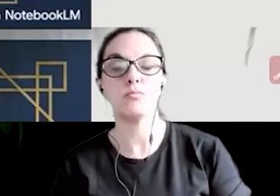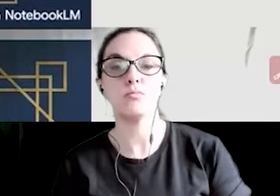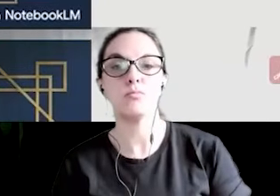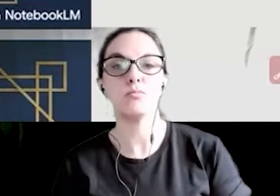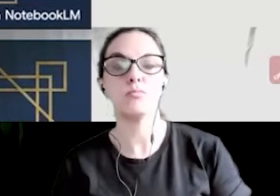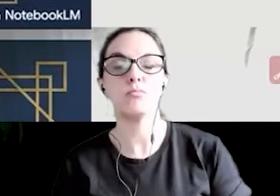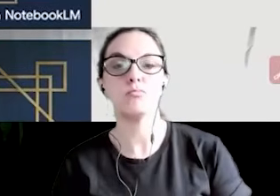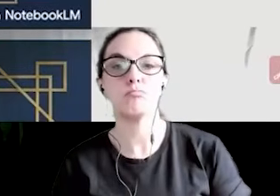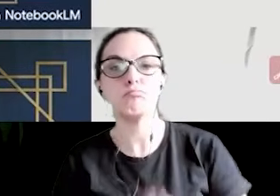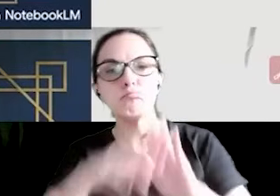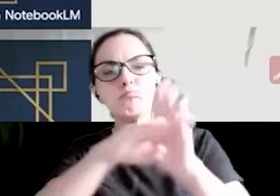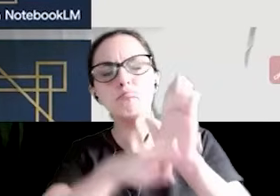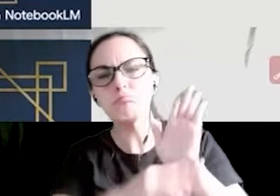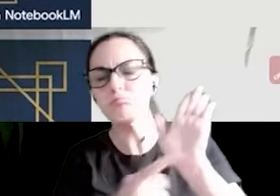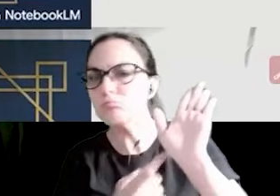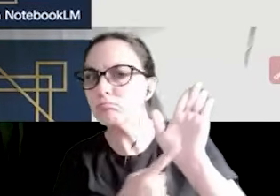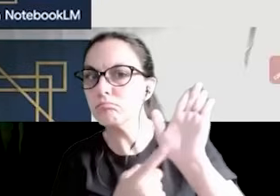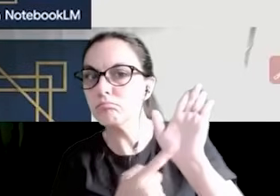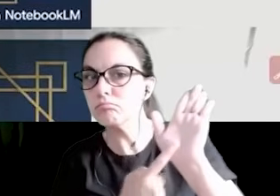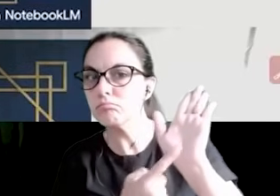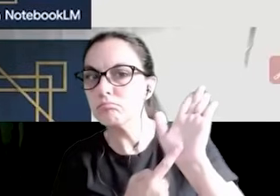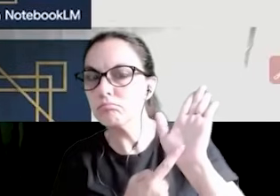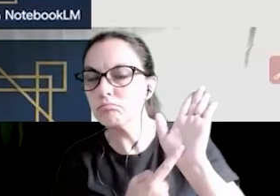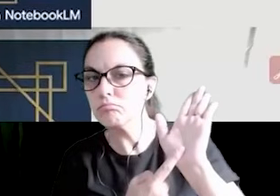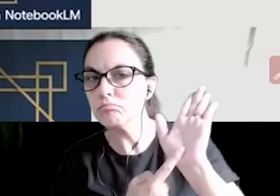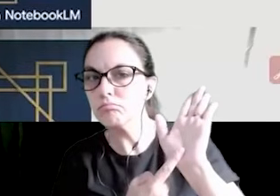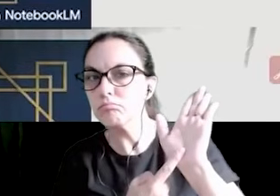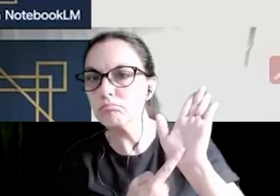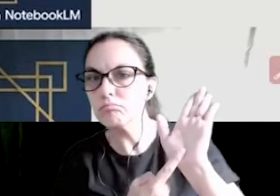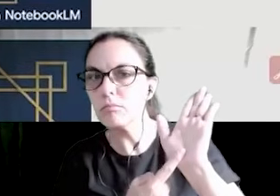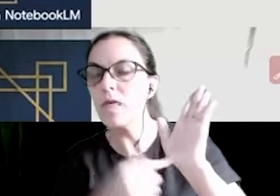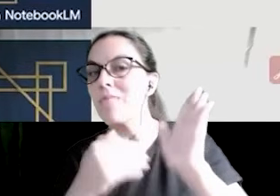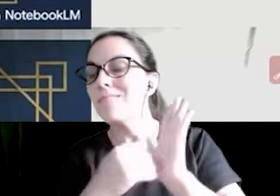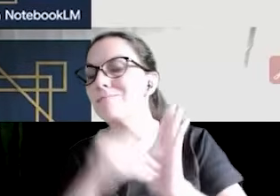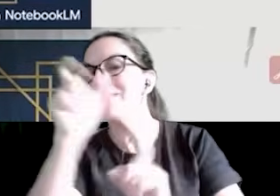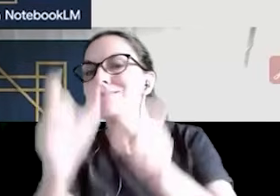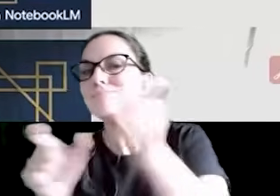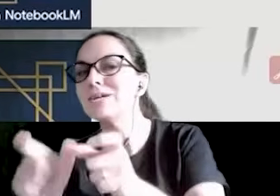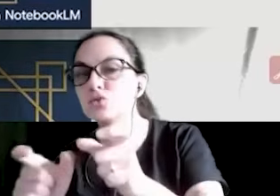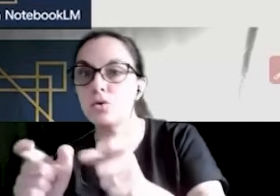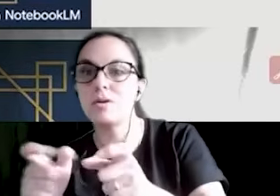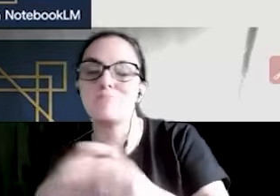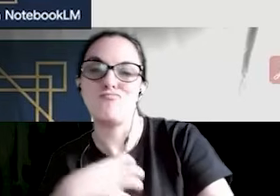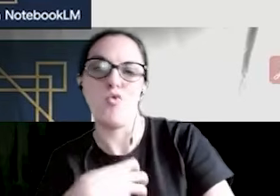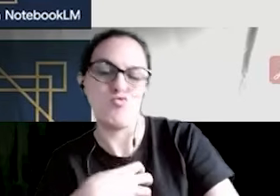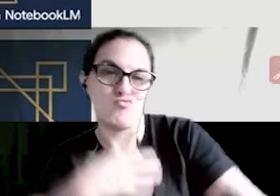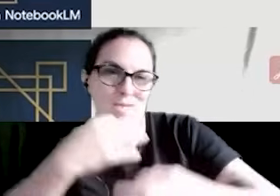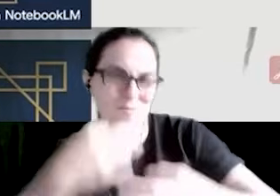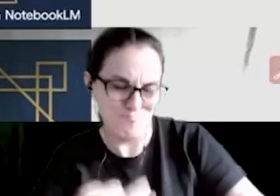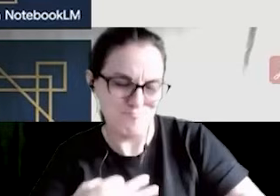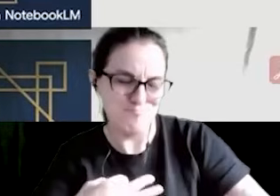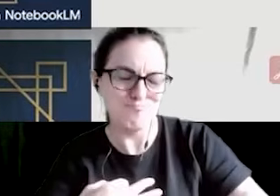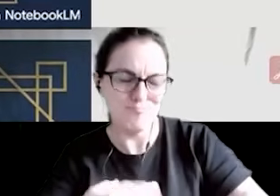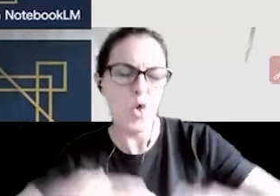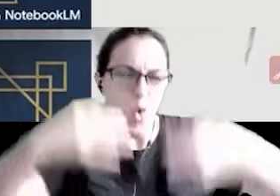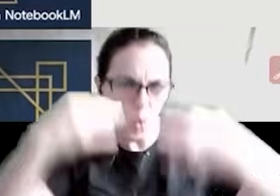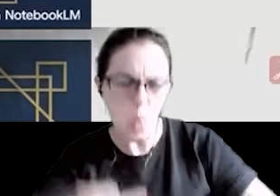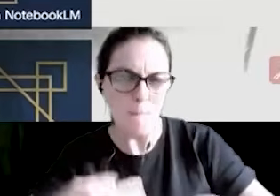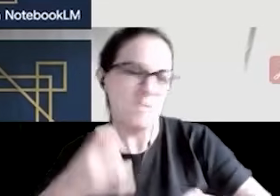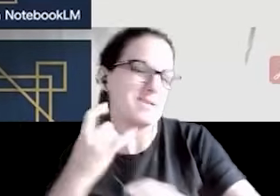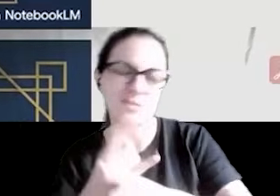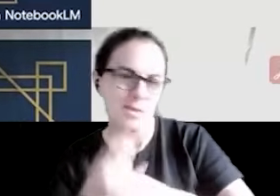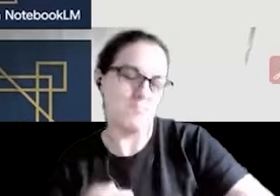la norma nos dice que obviamente va a ser para determinados contribuyentes que tengan una buena conducta fiscal, sean cumplidores.